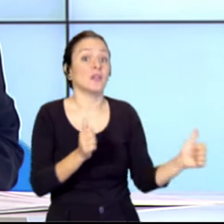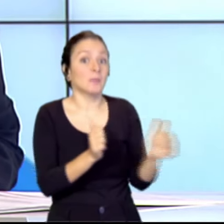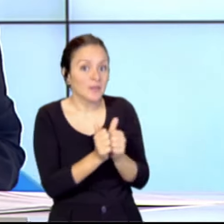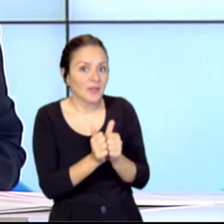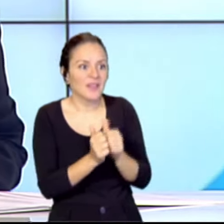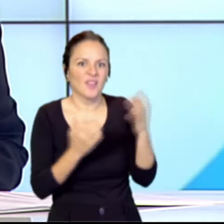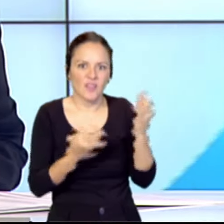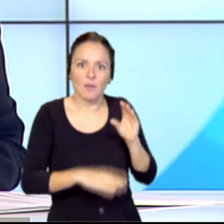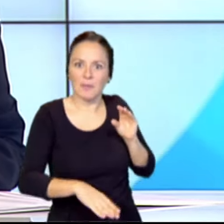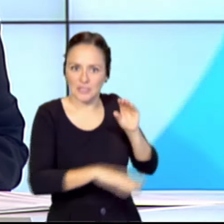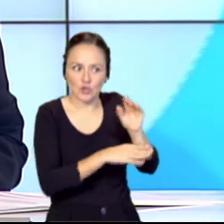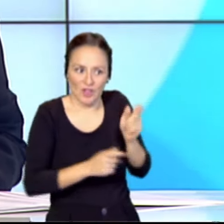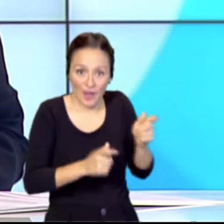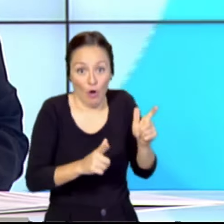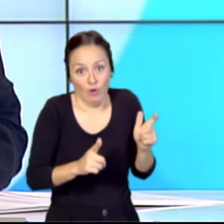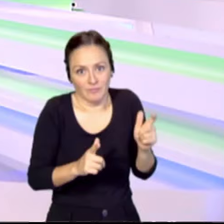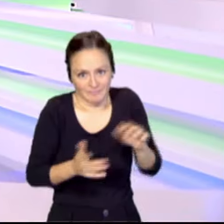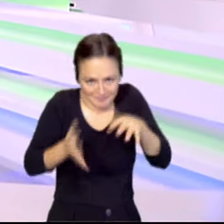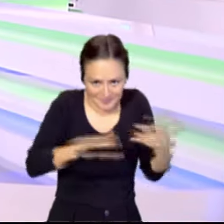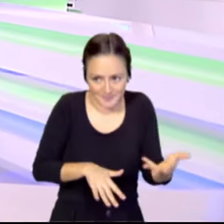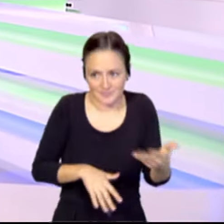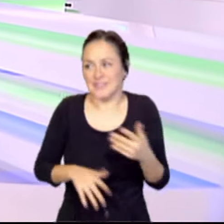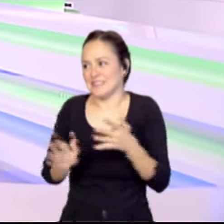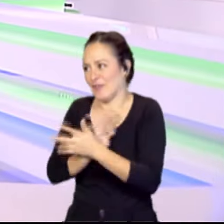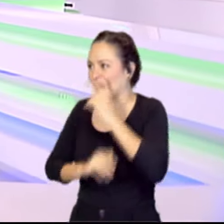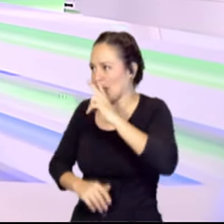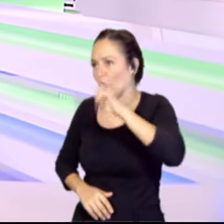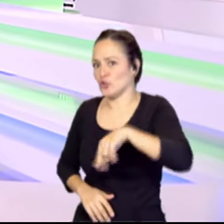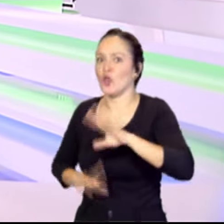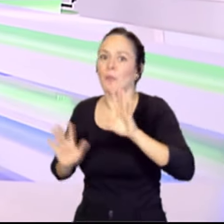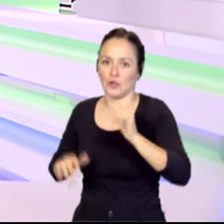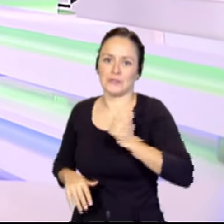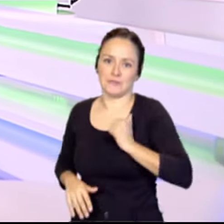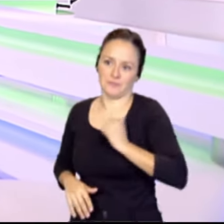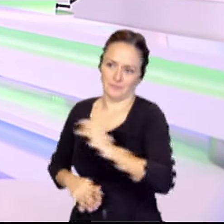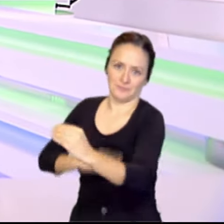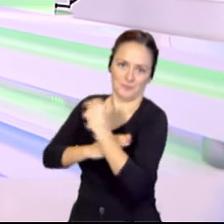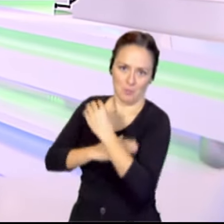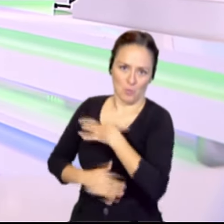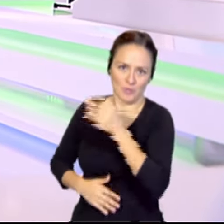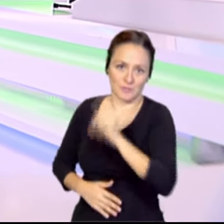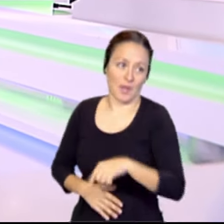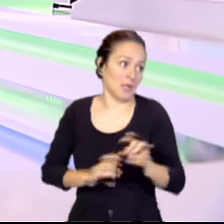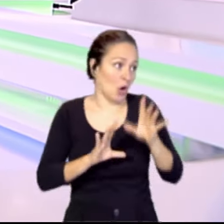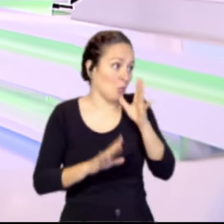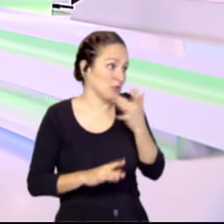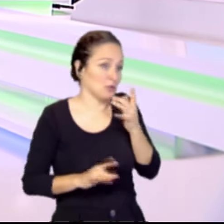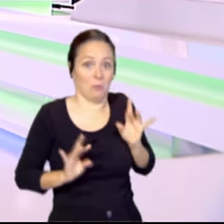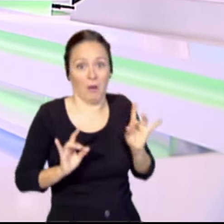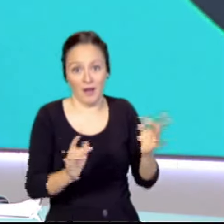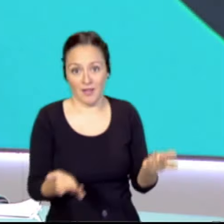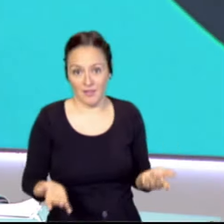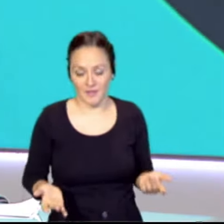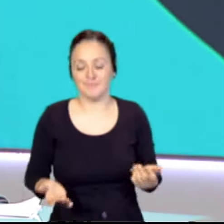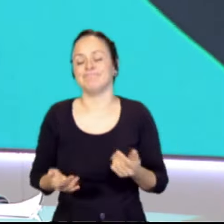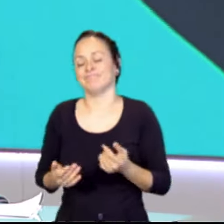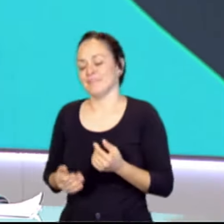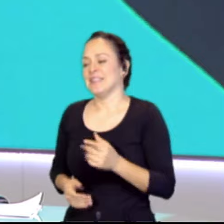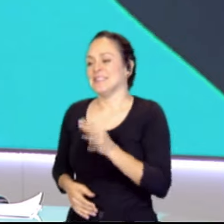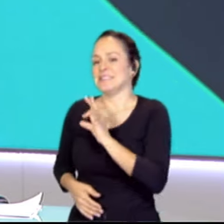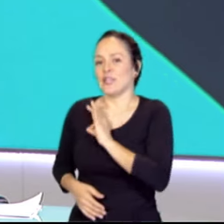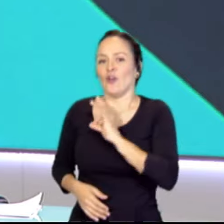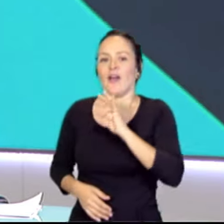tenga las prestaciones no solo reconocida sino que se esté beneficiando de ella de manera efectiva efectivamente porque si no no sirve para nada pues Candelaria Delgado consejera de